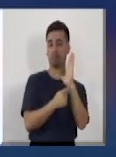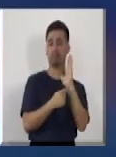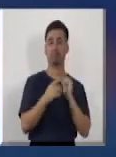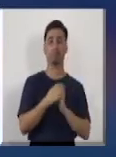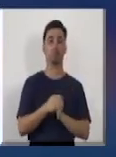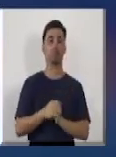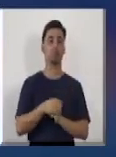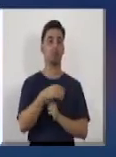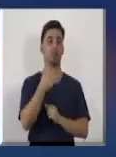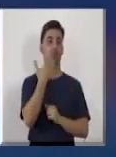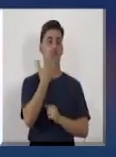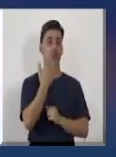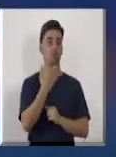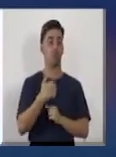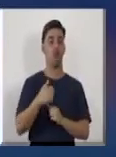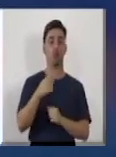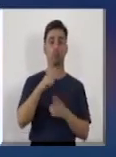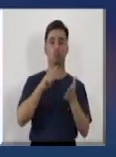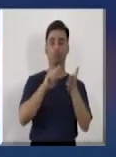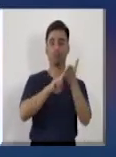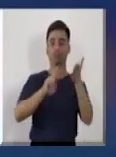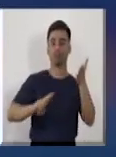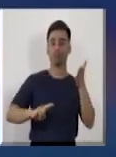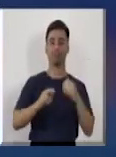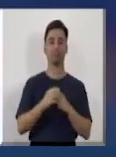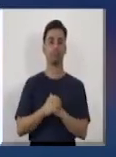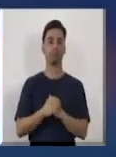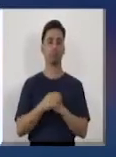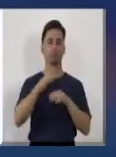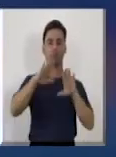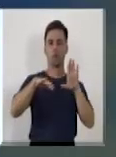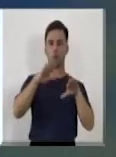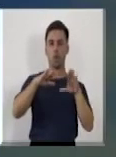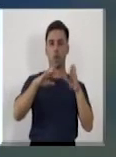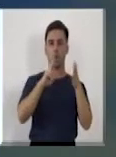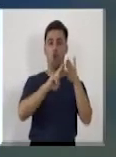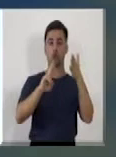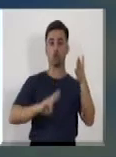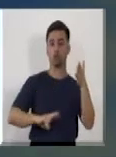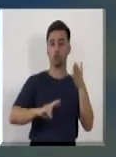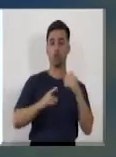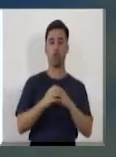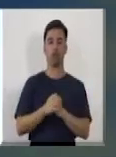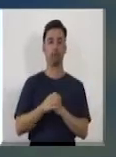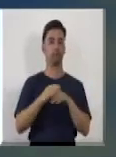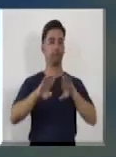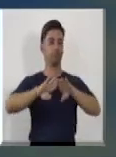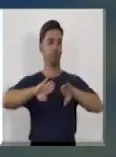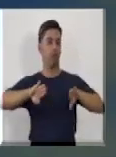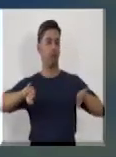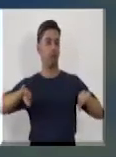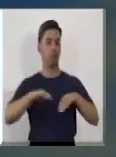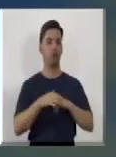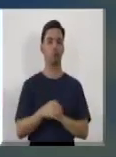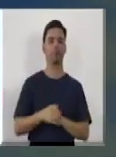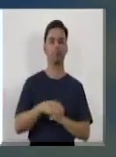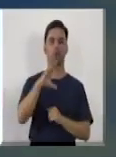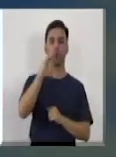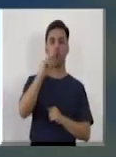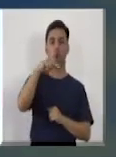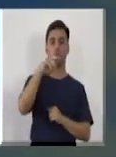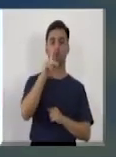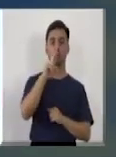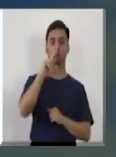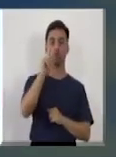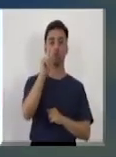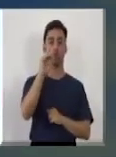conductores, semiconductores y aisladores. Los conductores permiten el movimiento de las cargas eléctricas a través